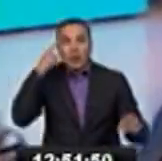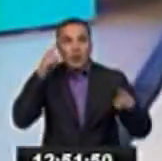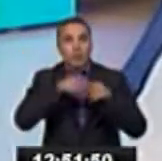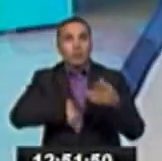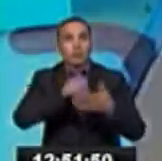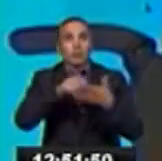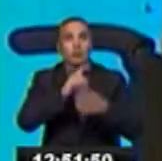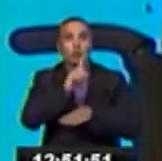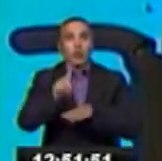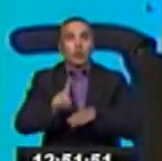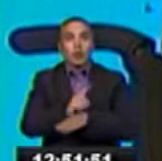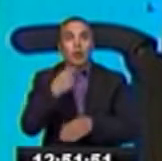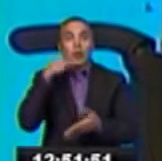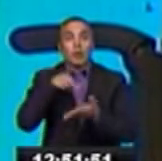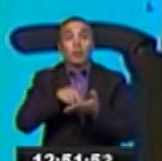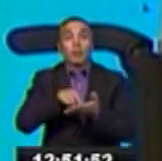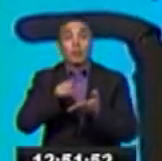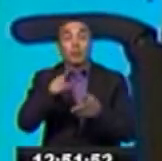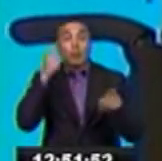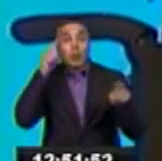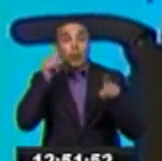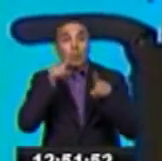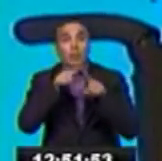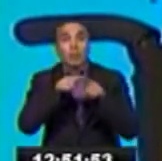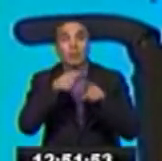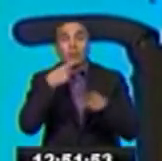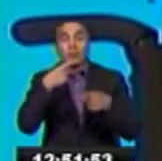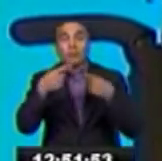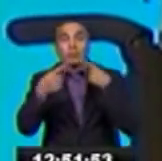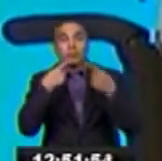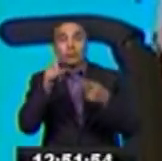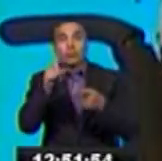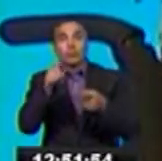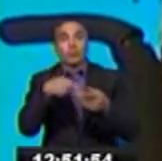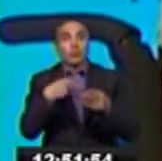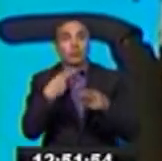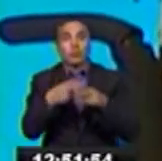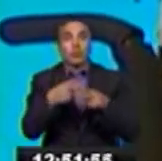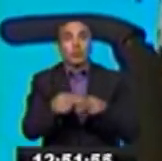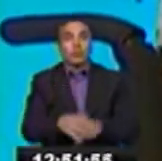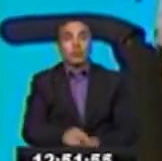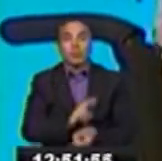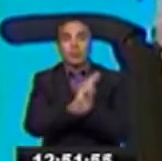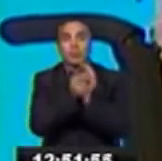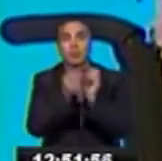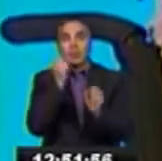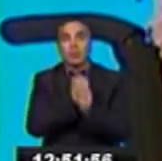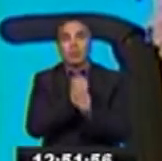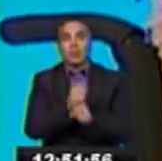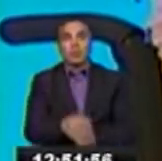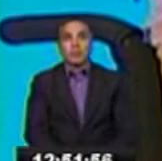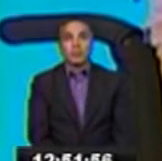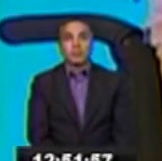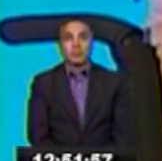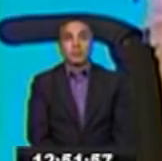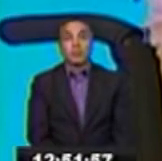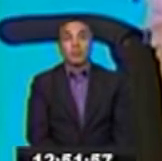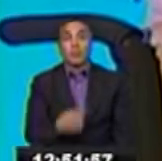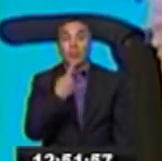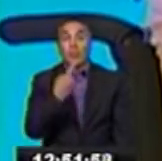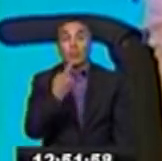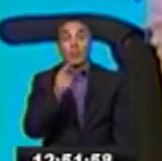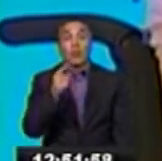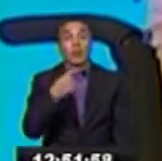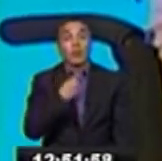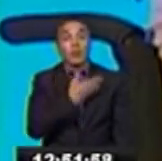horas en caso de alcanzar un consenso en la discusión por unas próximas reformas laborales. Así, el titular del